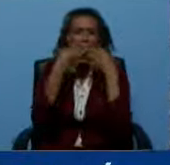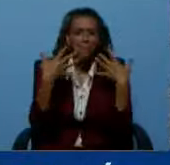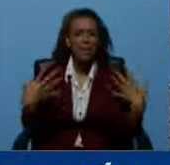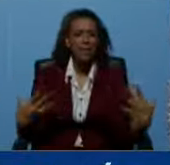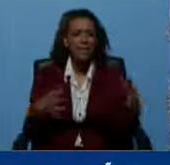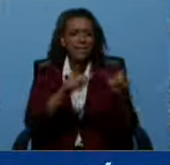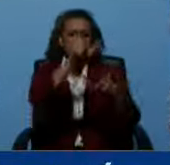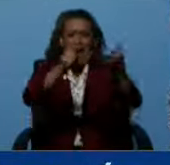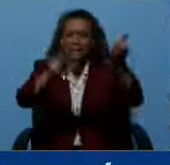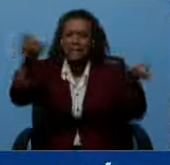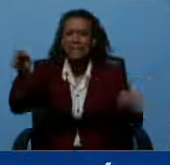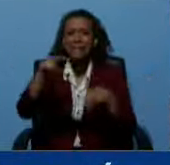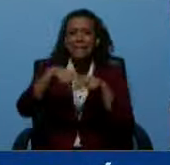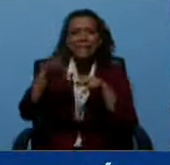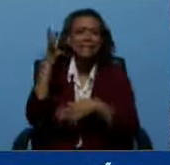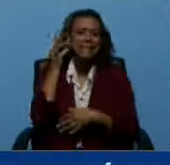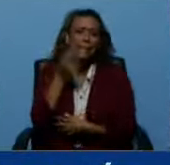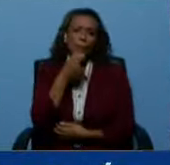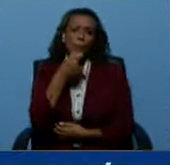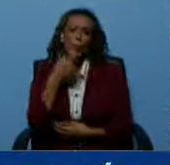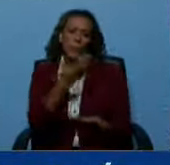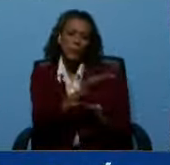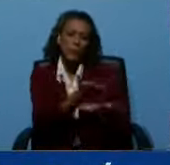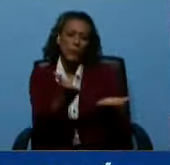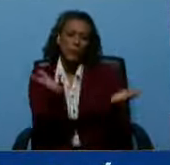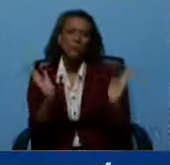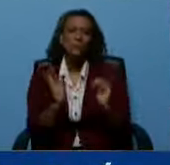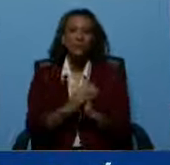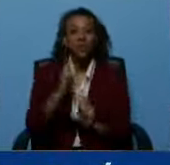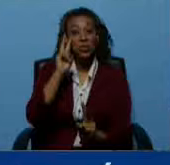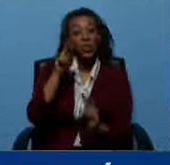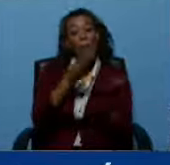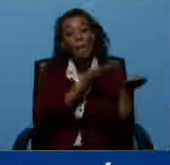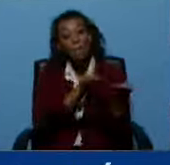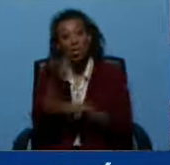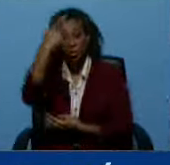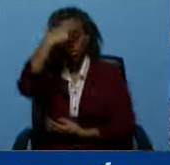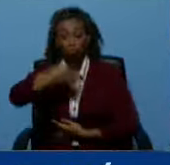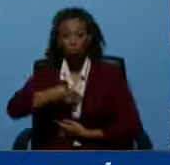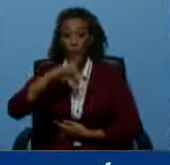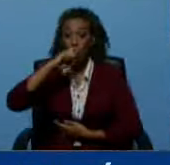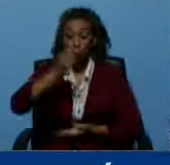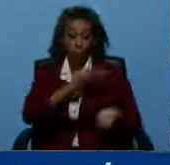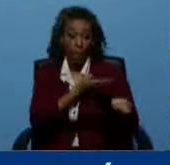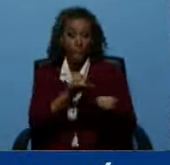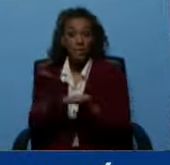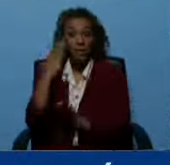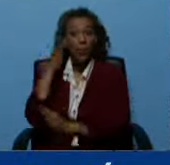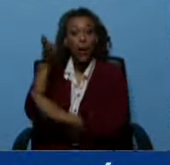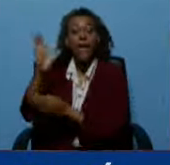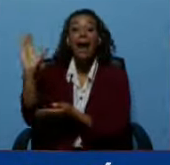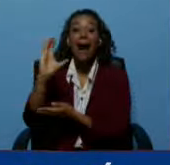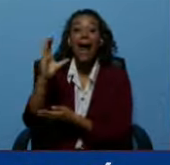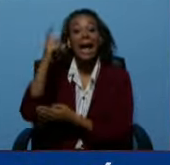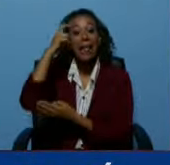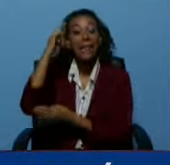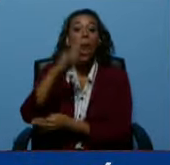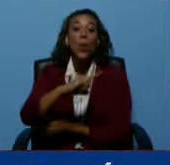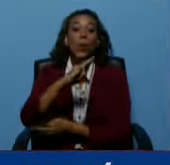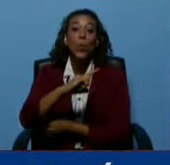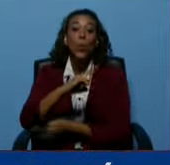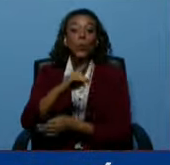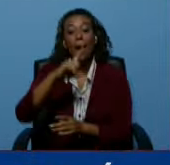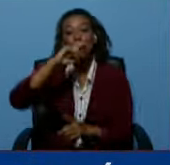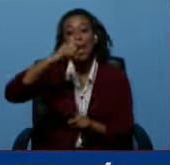belleza. Es muy bella. Yo les tengo una invitación. Yo quiero que vayan a Caracas el lunes a mi programa